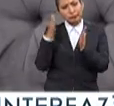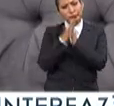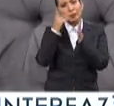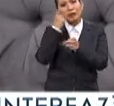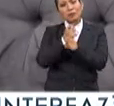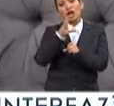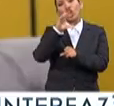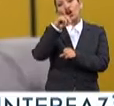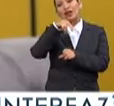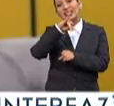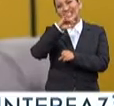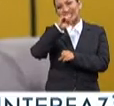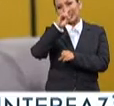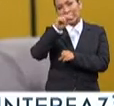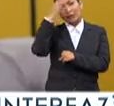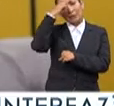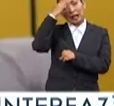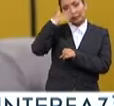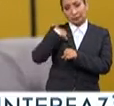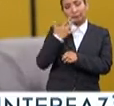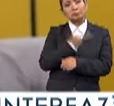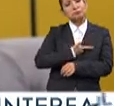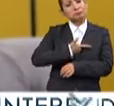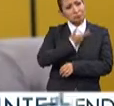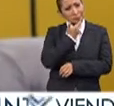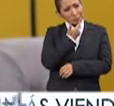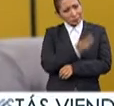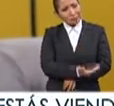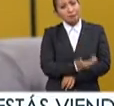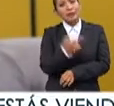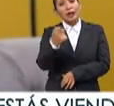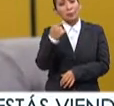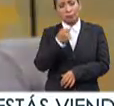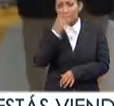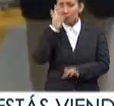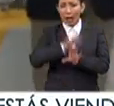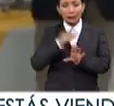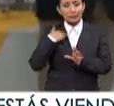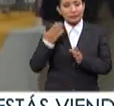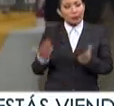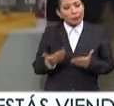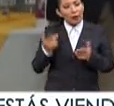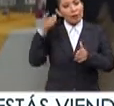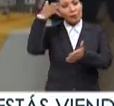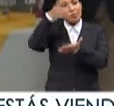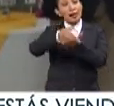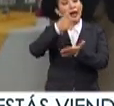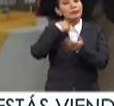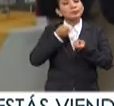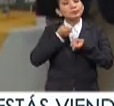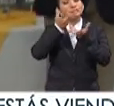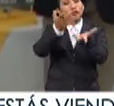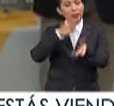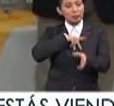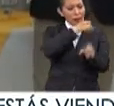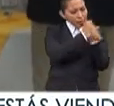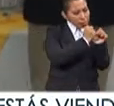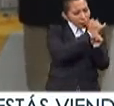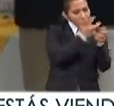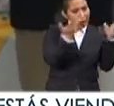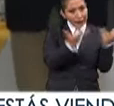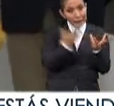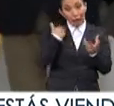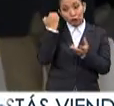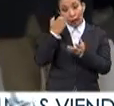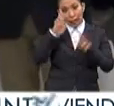condicen la experiencia fue grata yo creo que el principal motivo de estar aquí presentes es compartir la investigación que realizamos